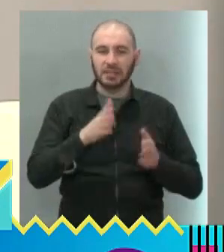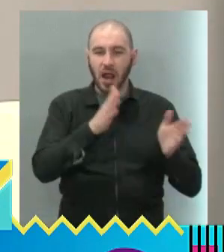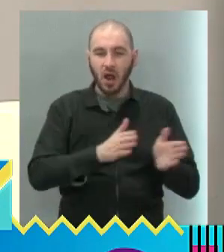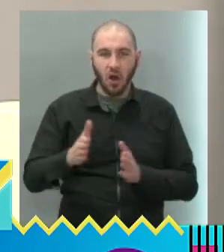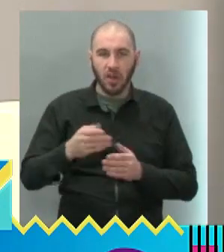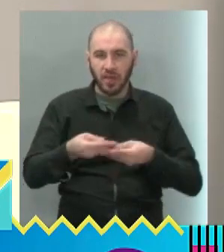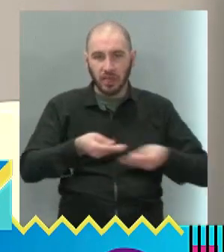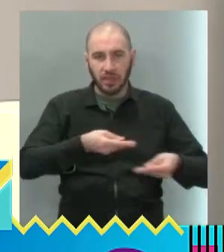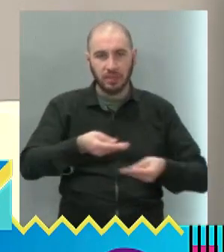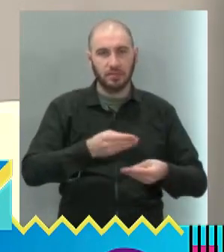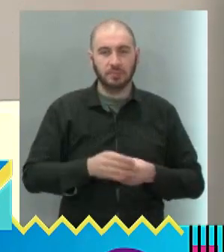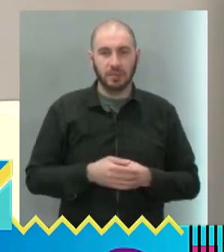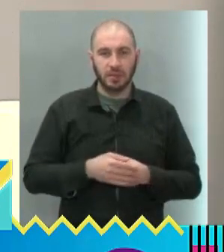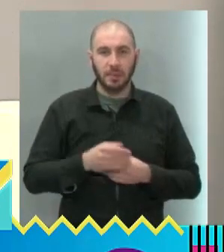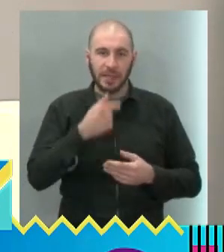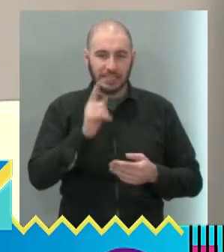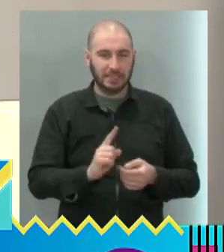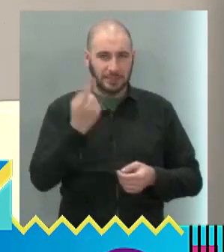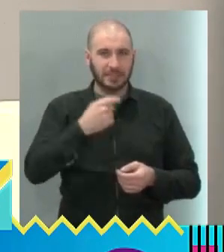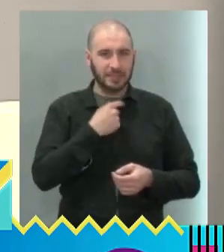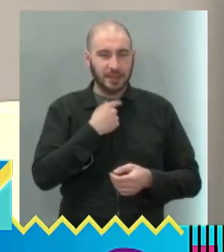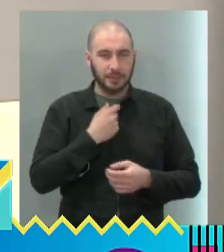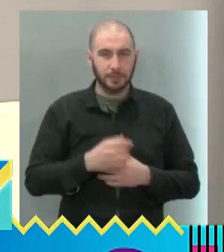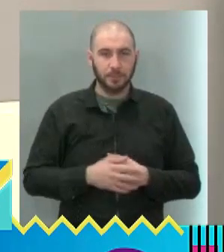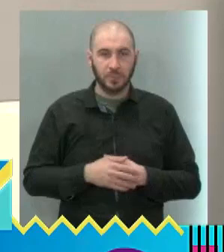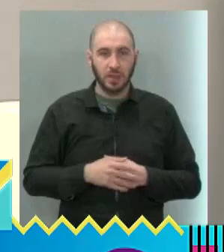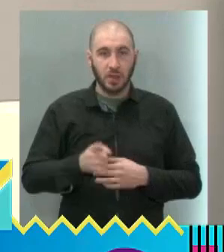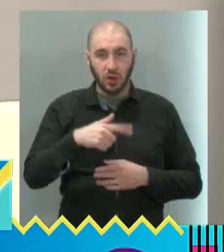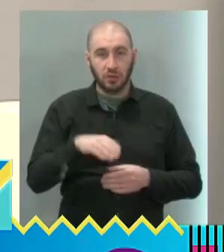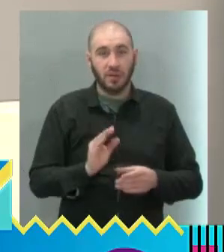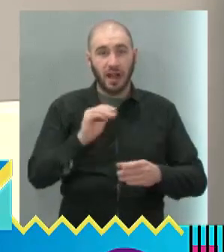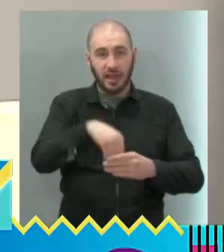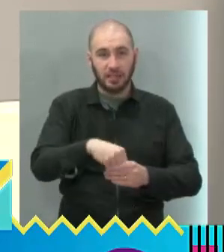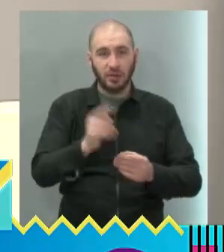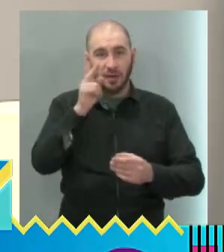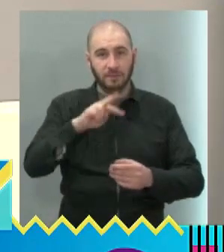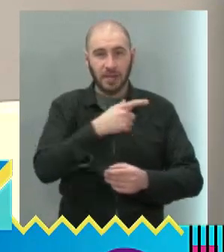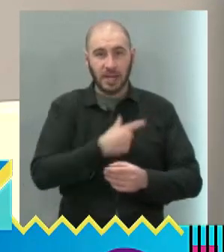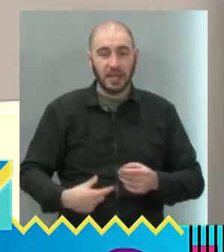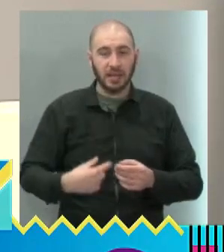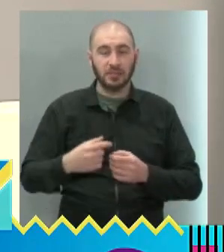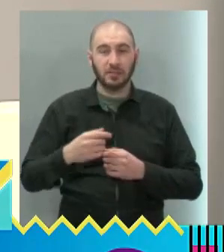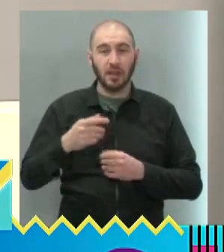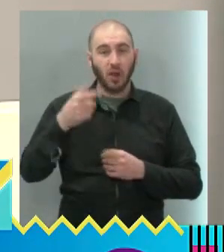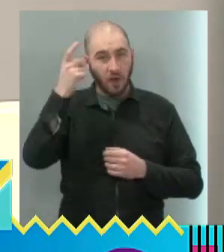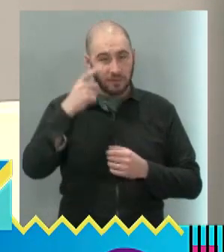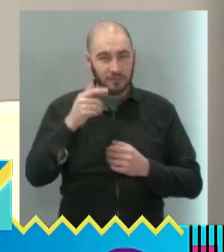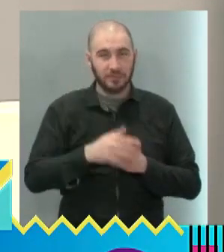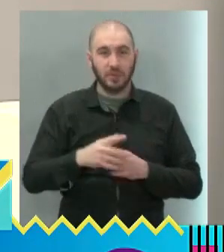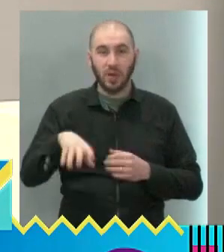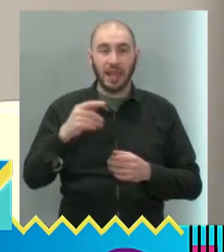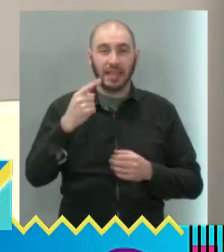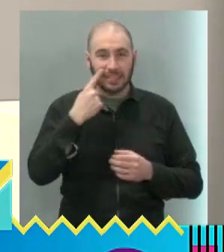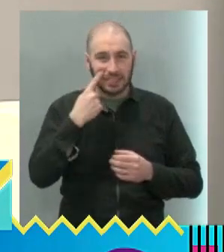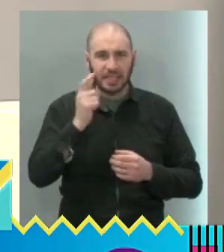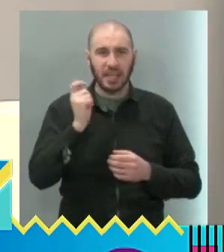estructura administrativa con cierta independencia. Cuando formamos parte del Virreinato del Río de la Plata bajo la